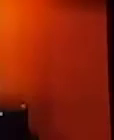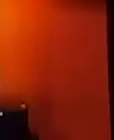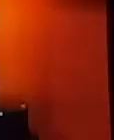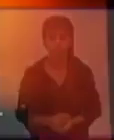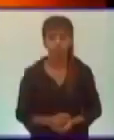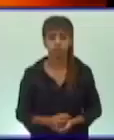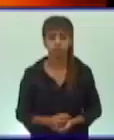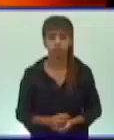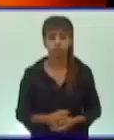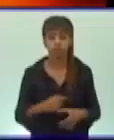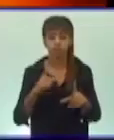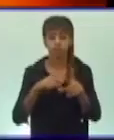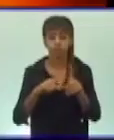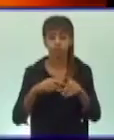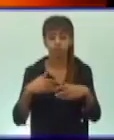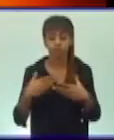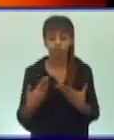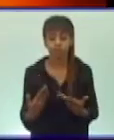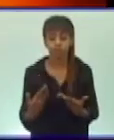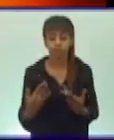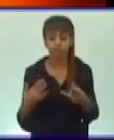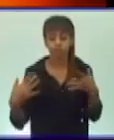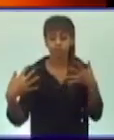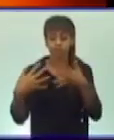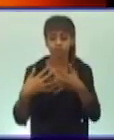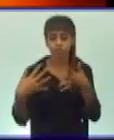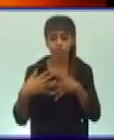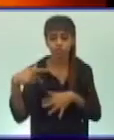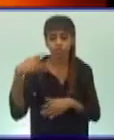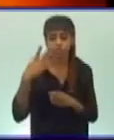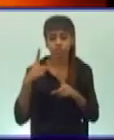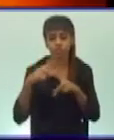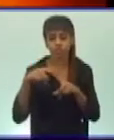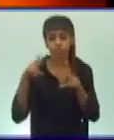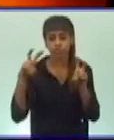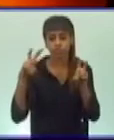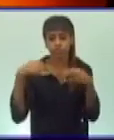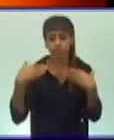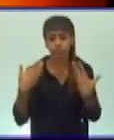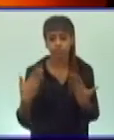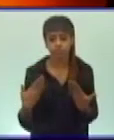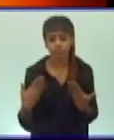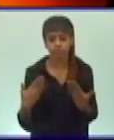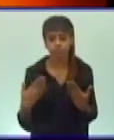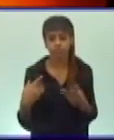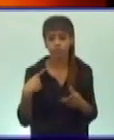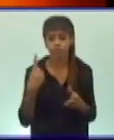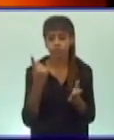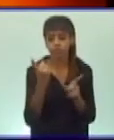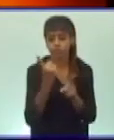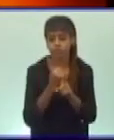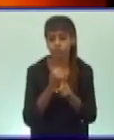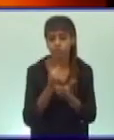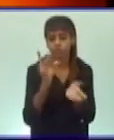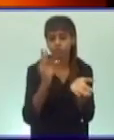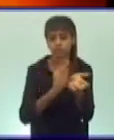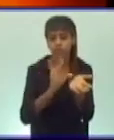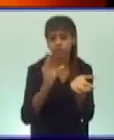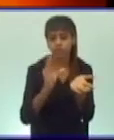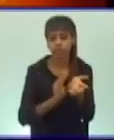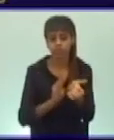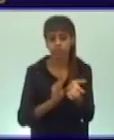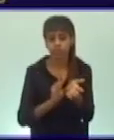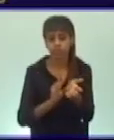Los contenidos que estamos relacionando en la temática, ustedes podrán encontrarlo en su libro de texto